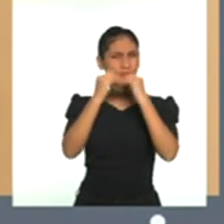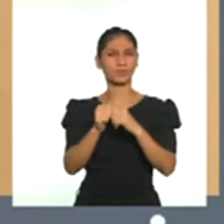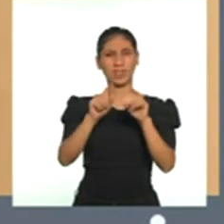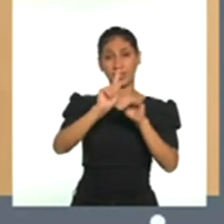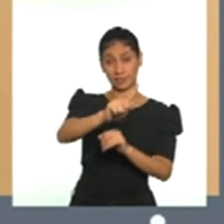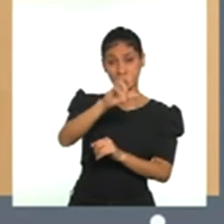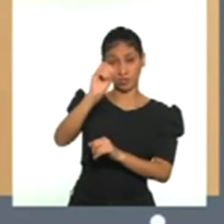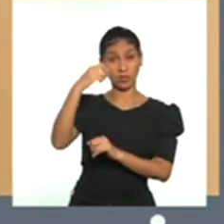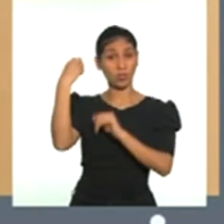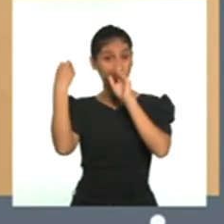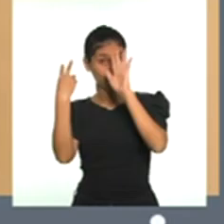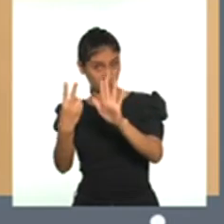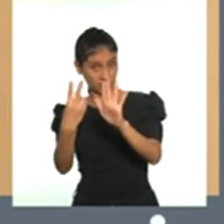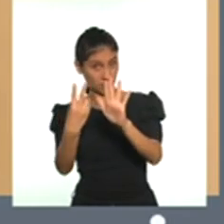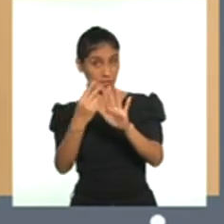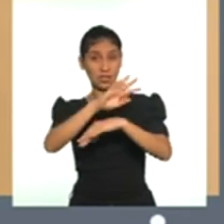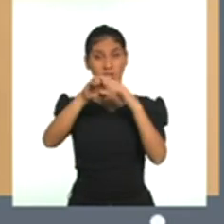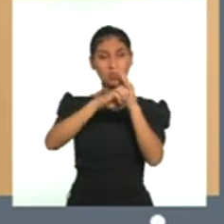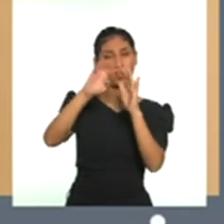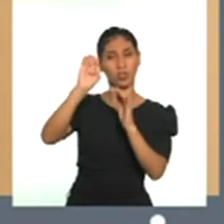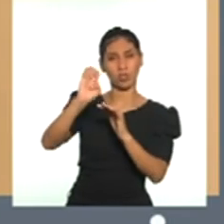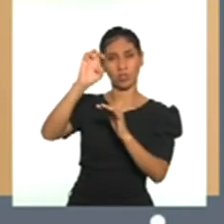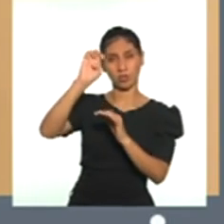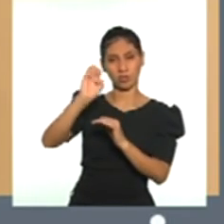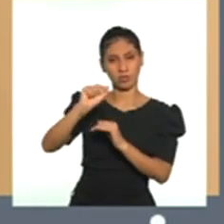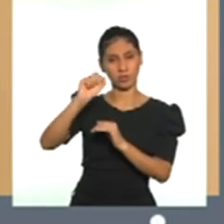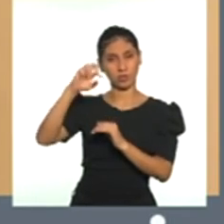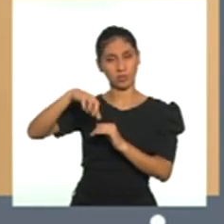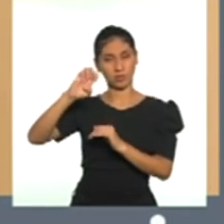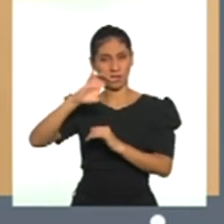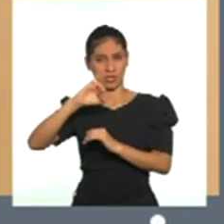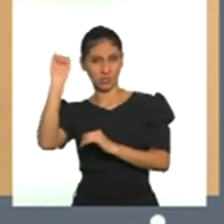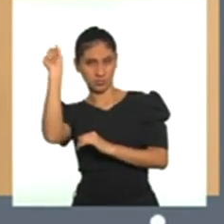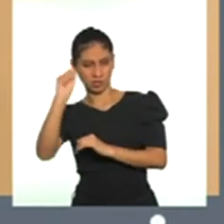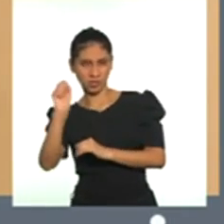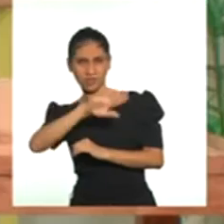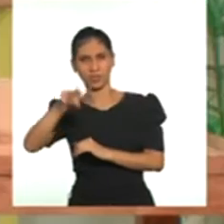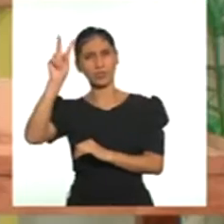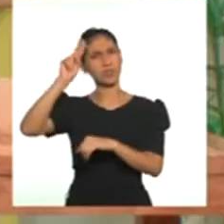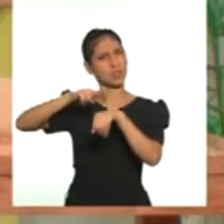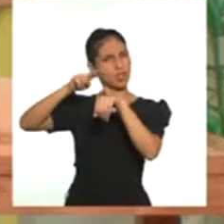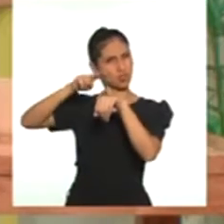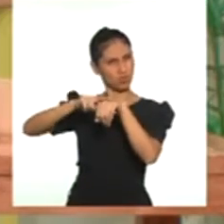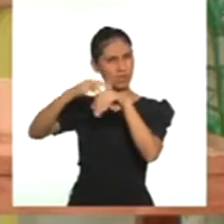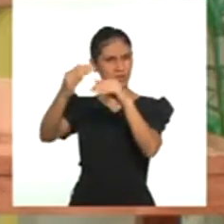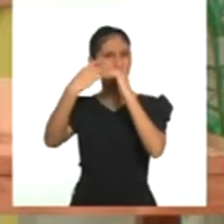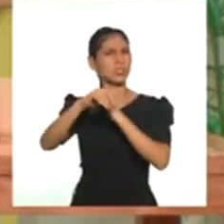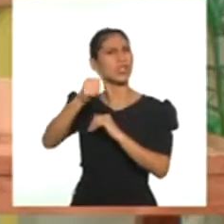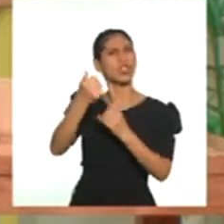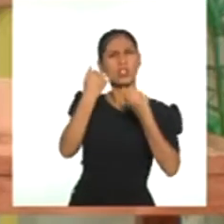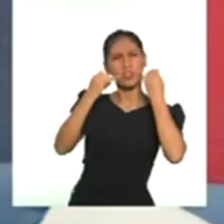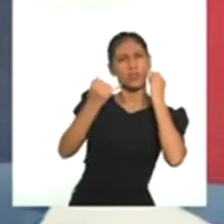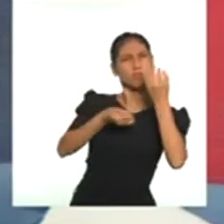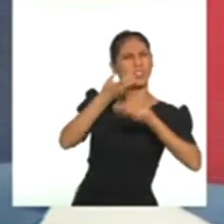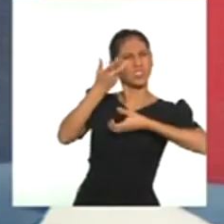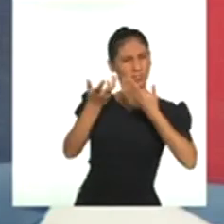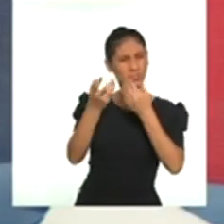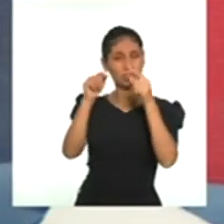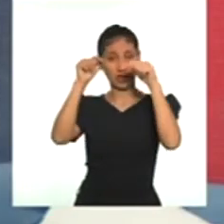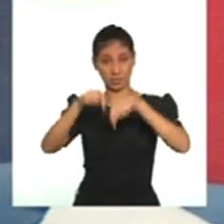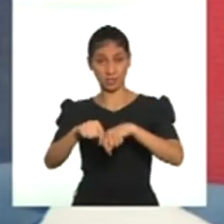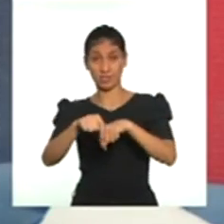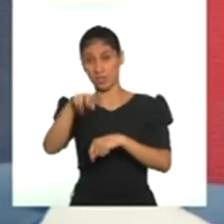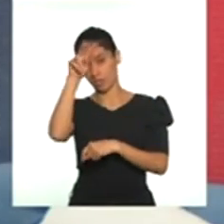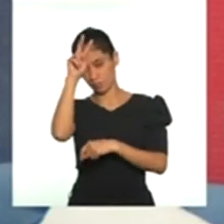Hay 107 especies naturales y solo 13 especies cultivadas. ¿Qué otros datos interesantes tienes, Brigitte? Como en el